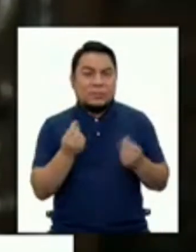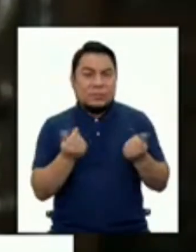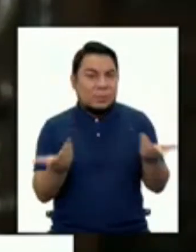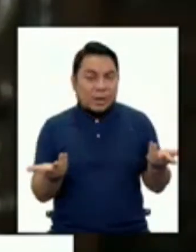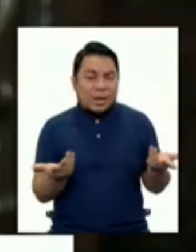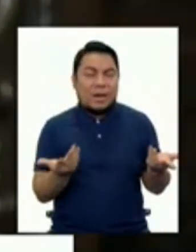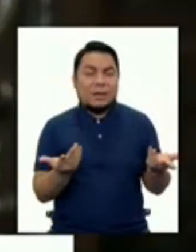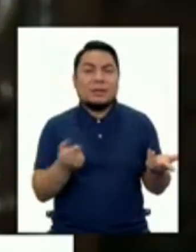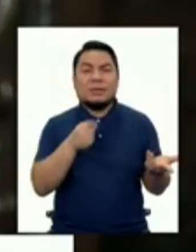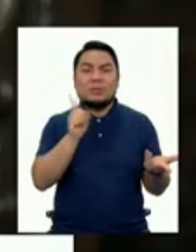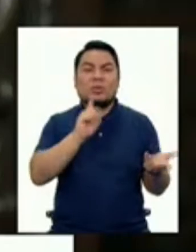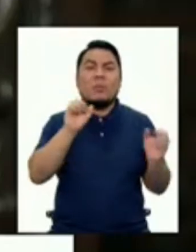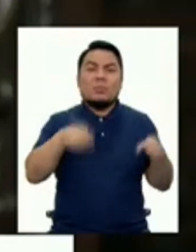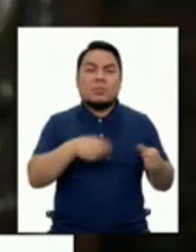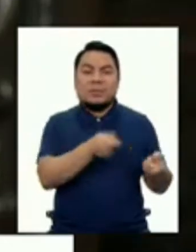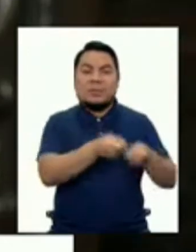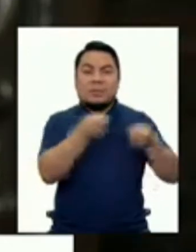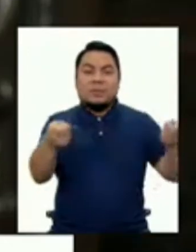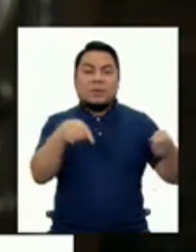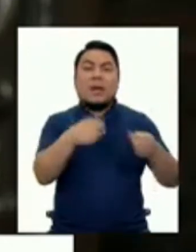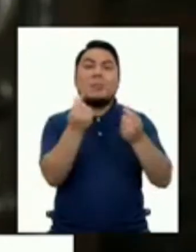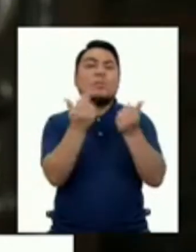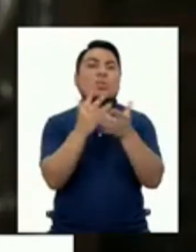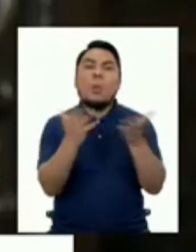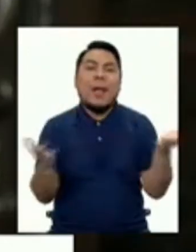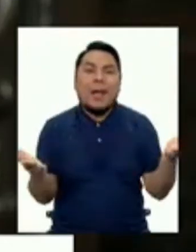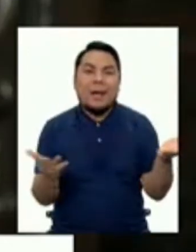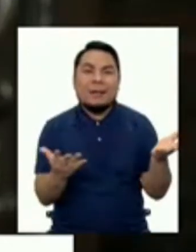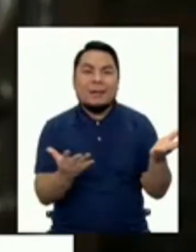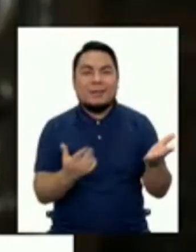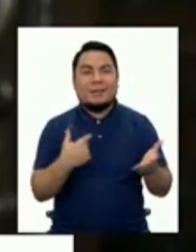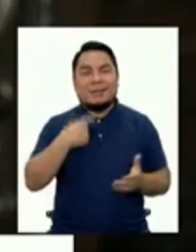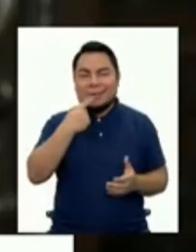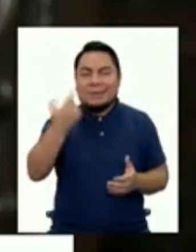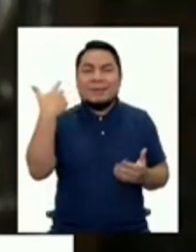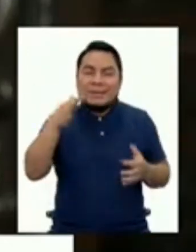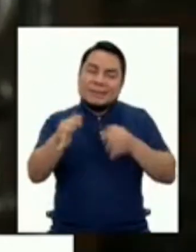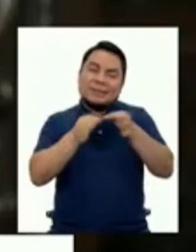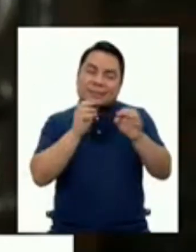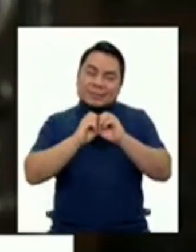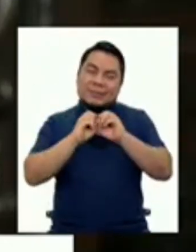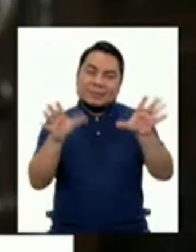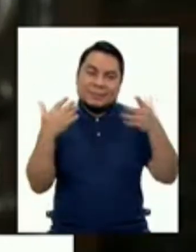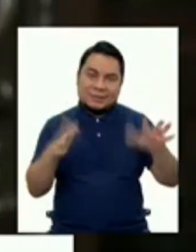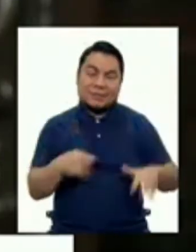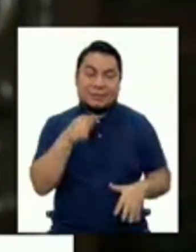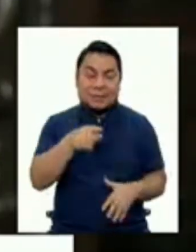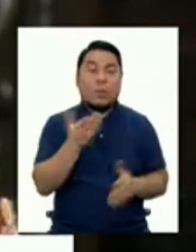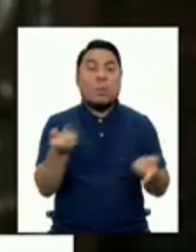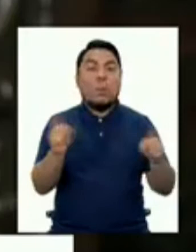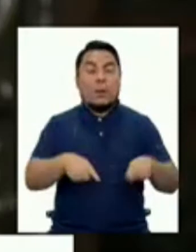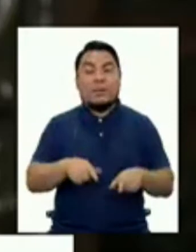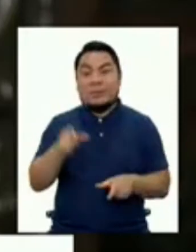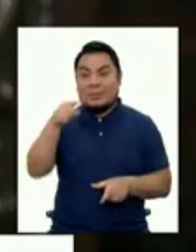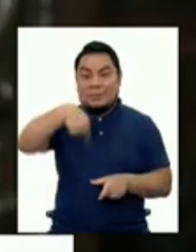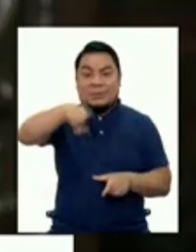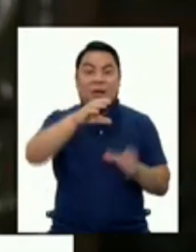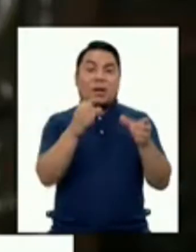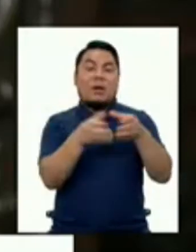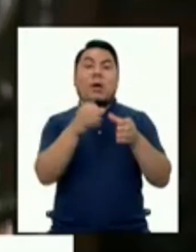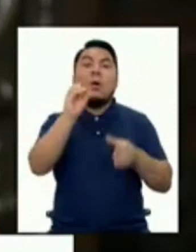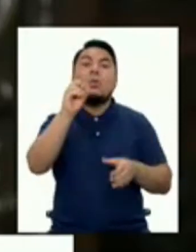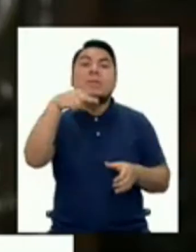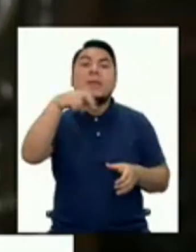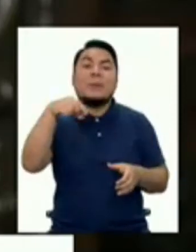es posible devolver plata que no existe. Como hemos explicado varias veces, en un sistema de reparto, los aportes de